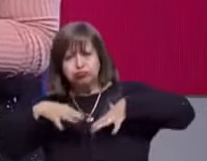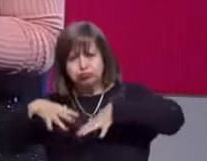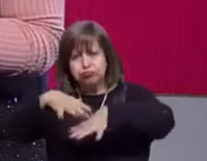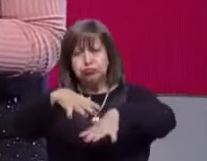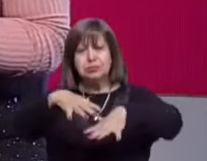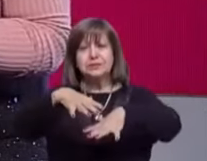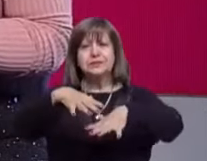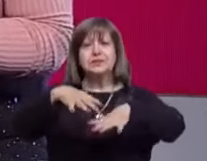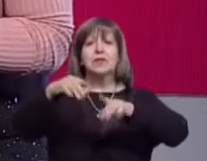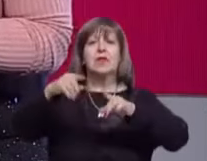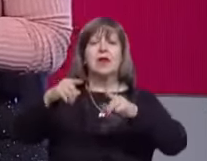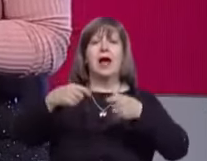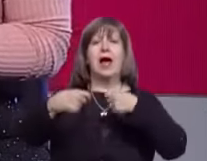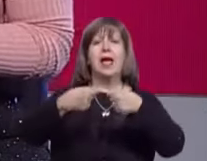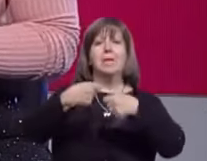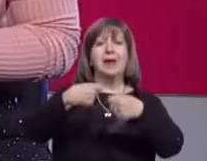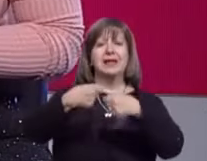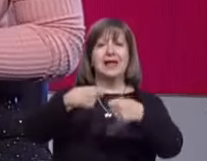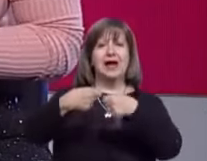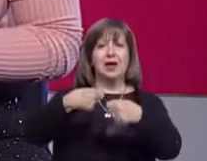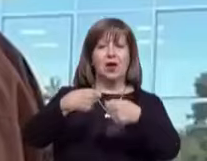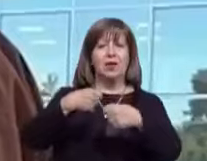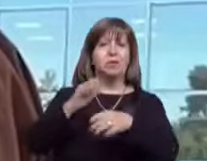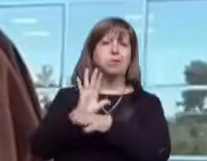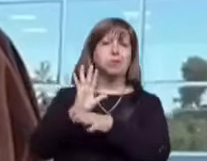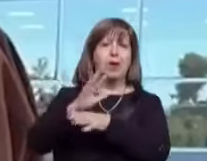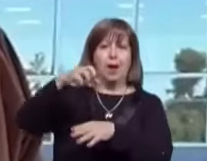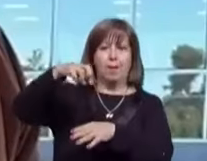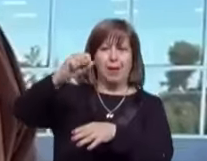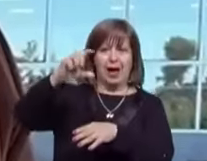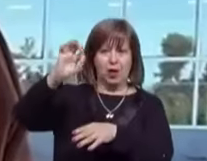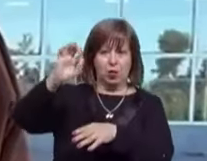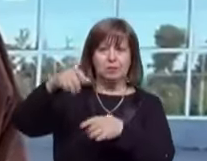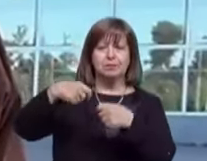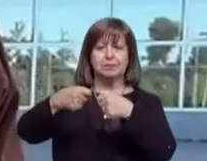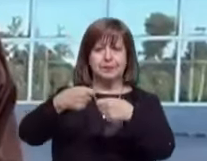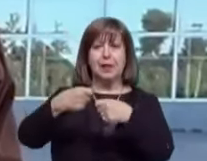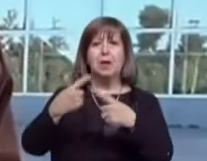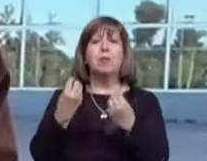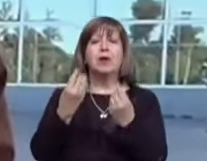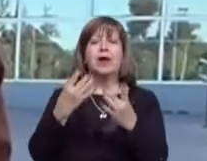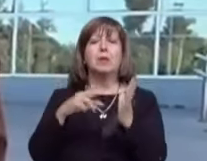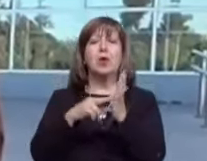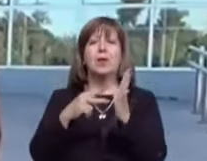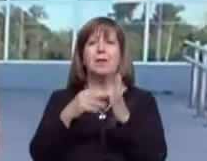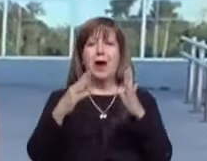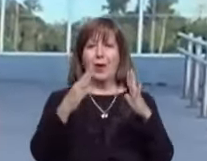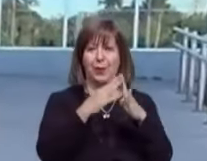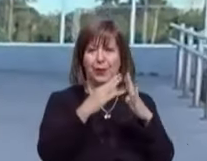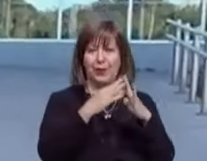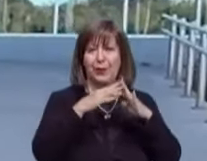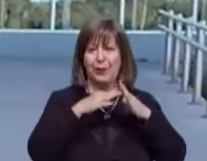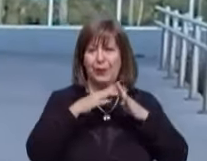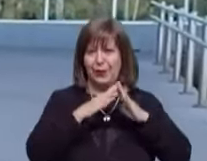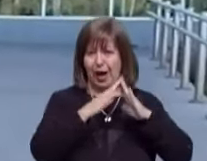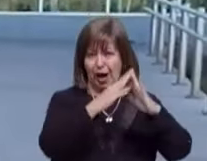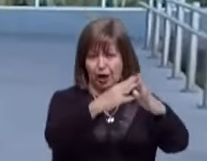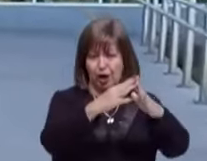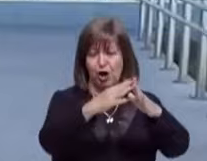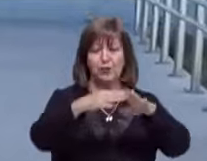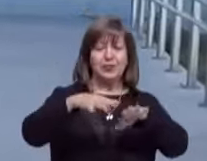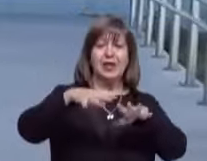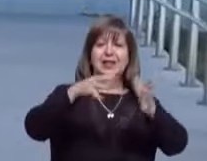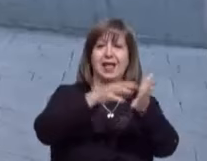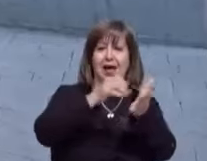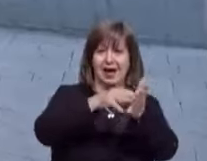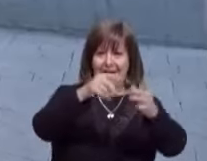empresario Paco por muchos problemas que tienen en relación a un barrio cuyos terrenos están en Estrada y el pidio